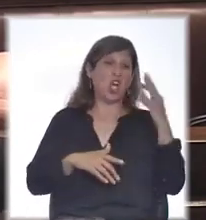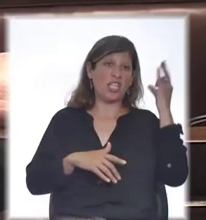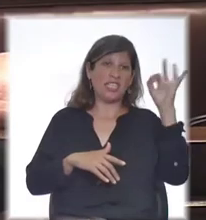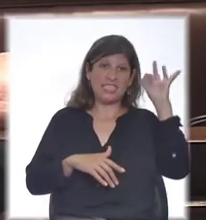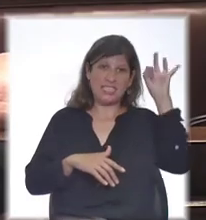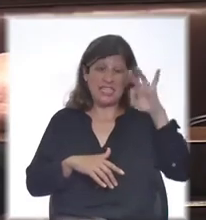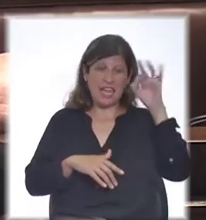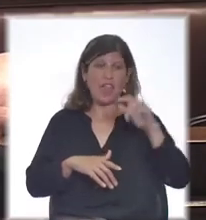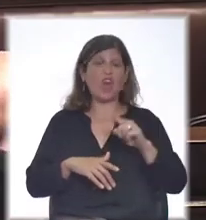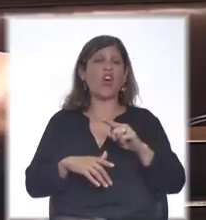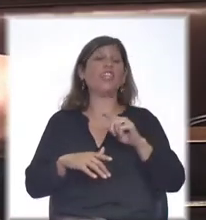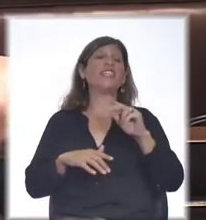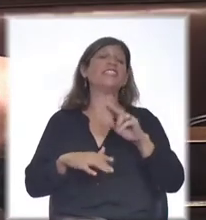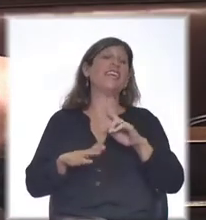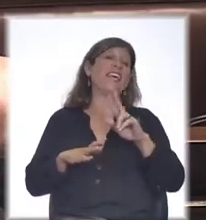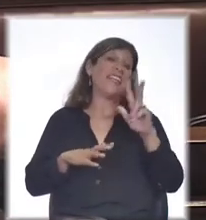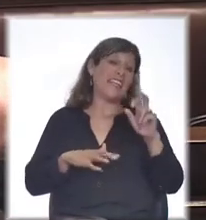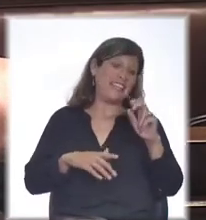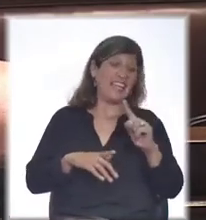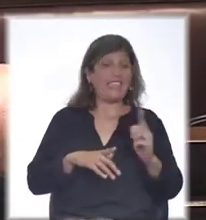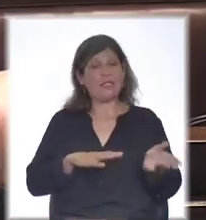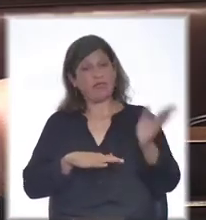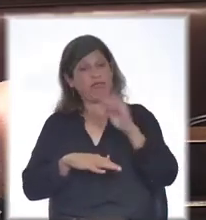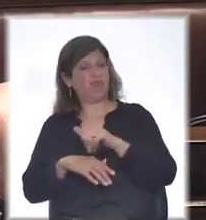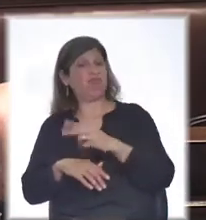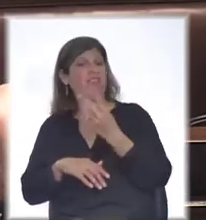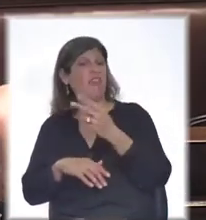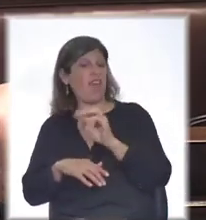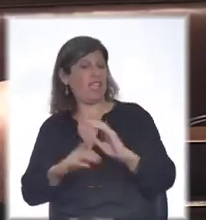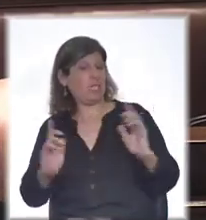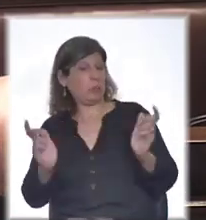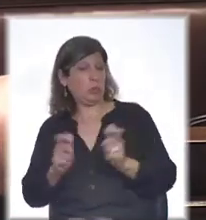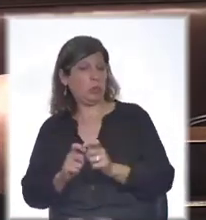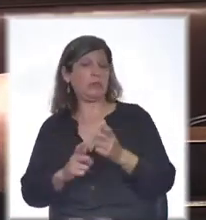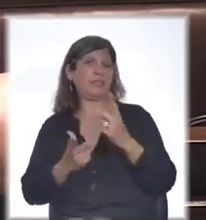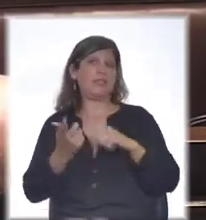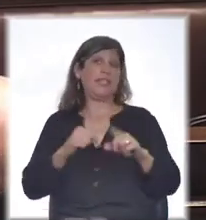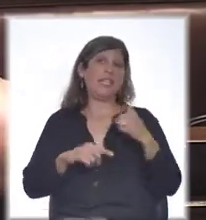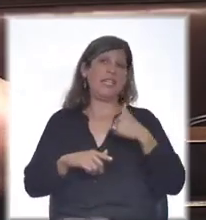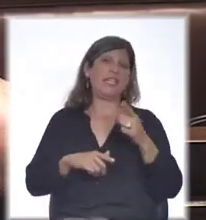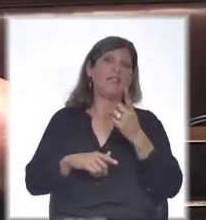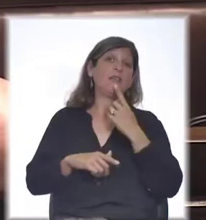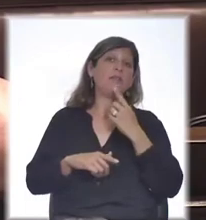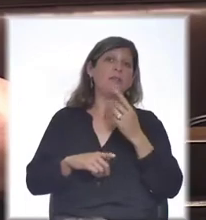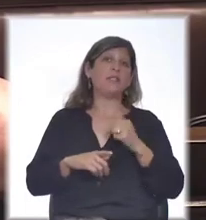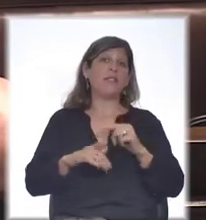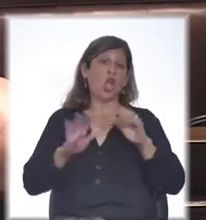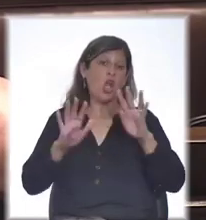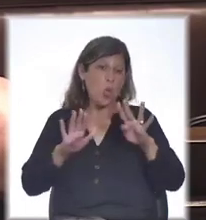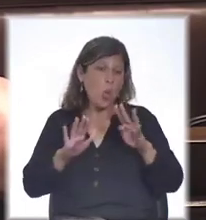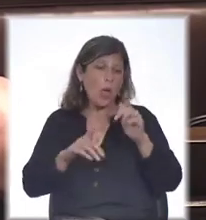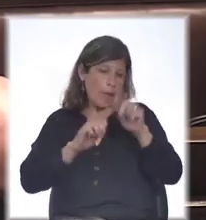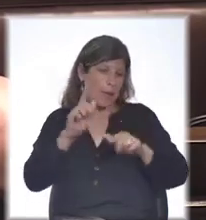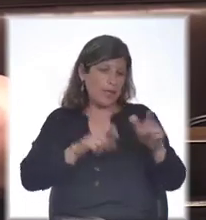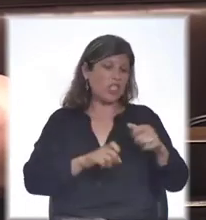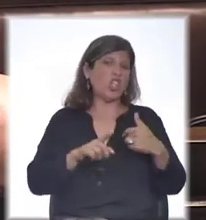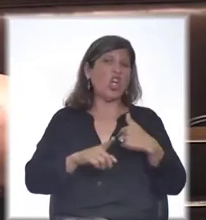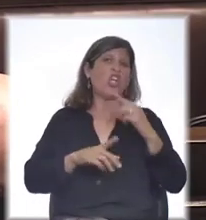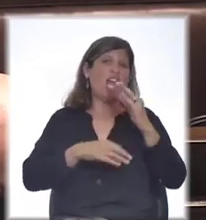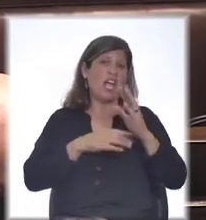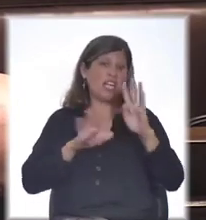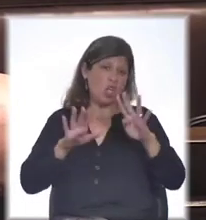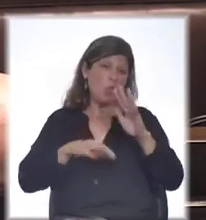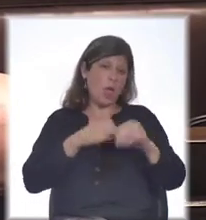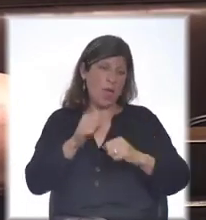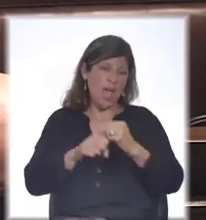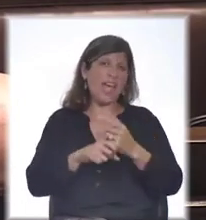aparecía un nuevo órgano, el Tribunal de Control Político, integrado por 9 miembros, que durarían 9 años en sus funciones y que entre las facultades que